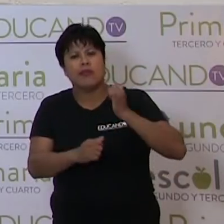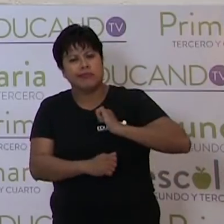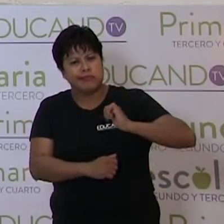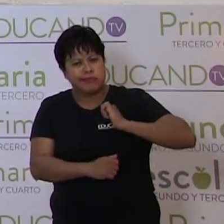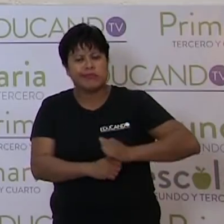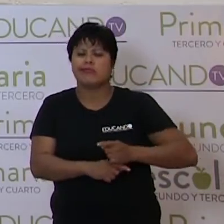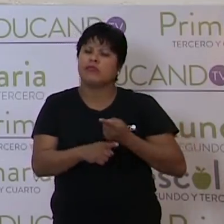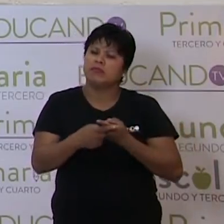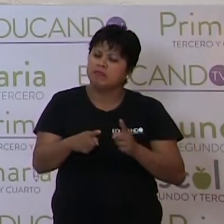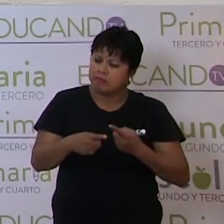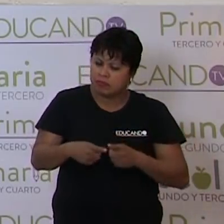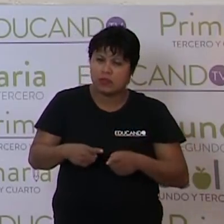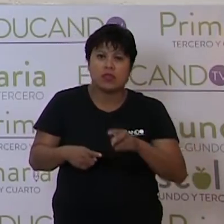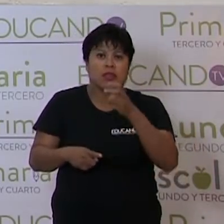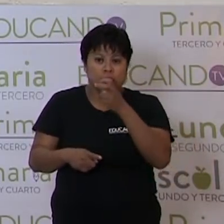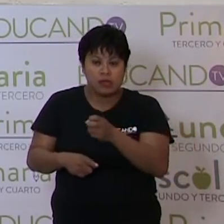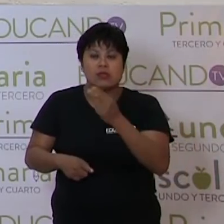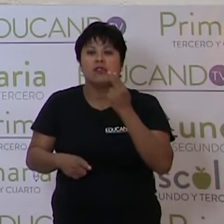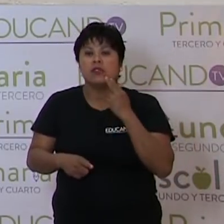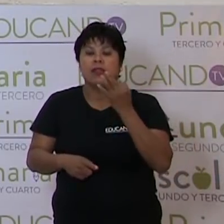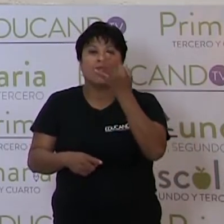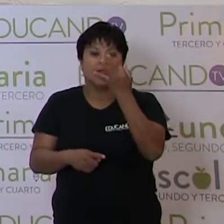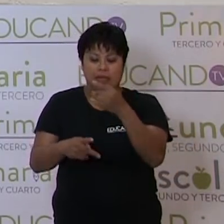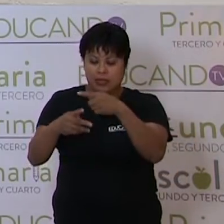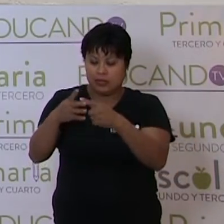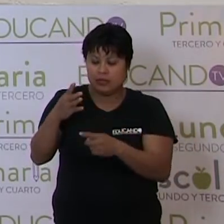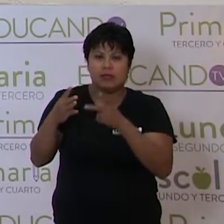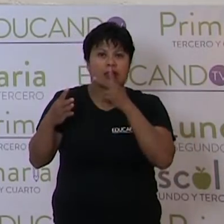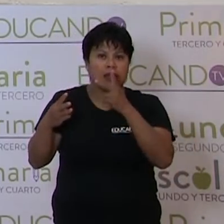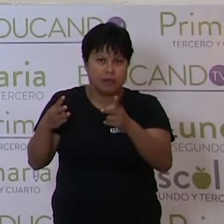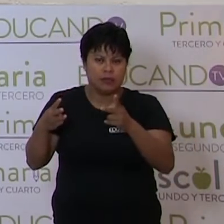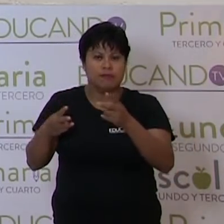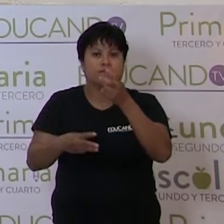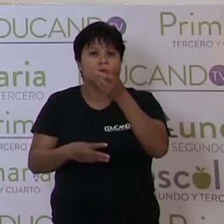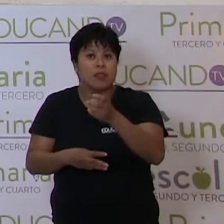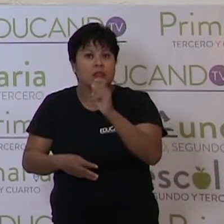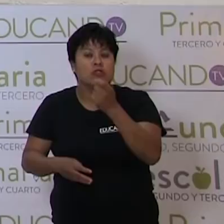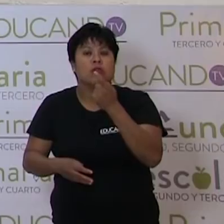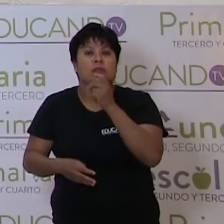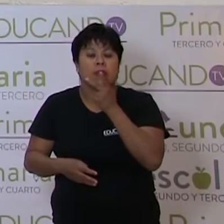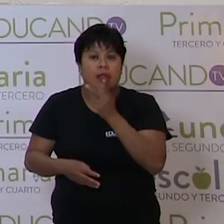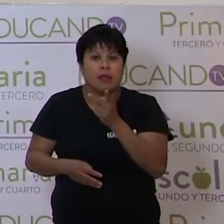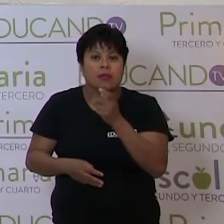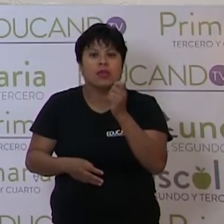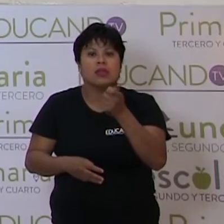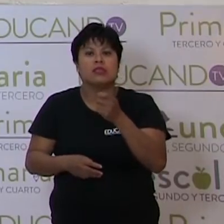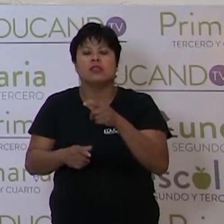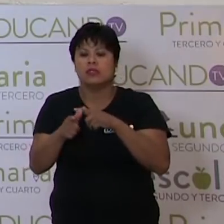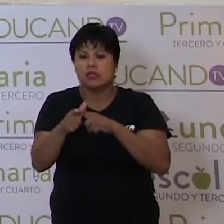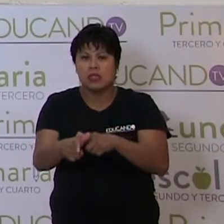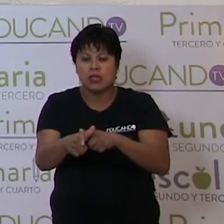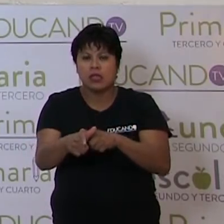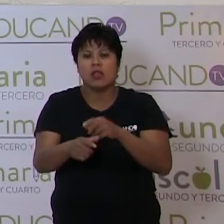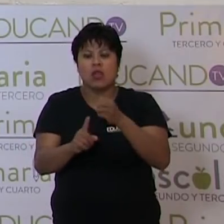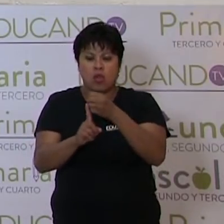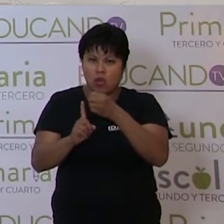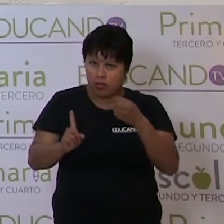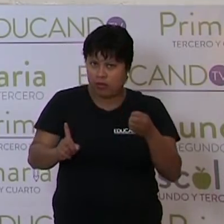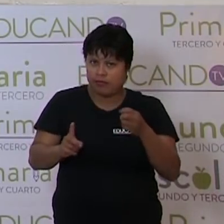narración nos sirven estas tres palabras. Son palabras que indican sucesión, que indican